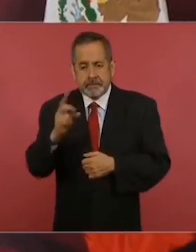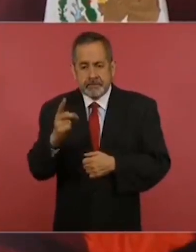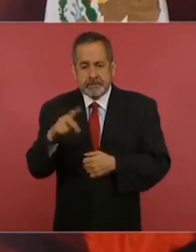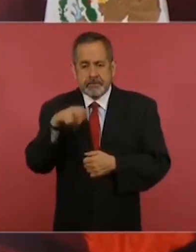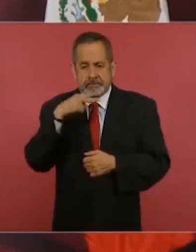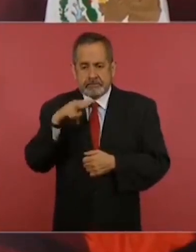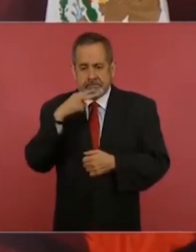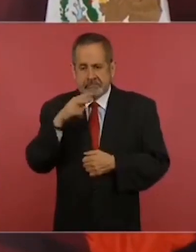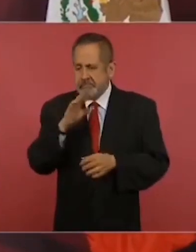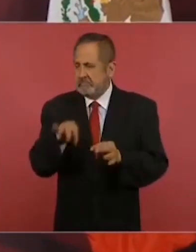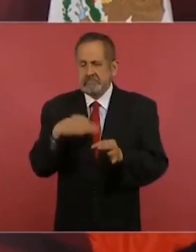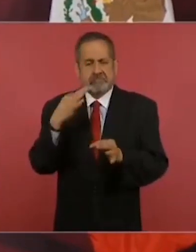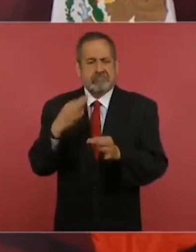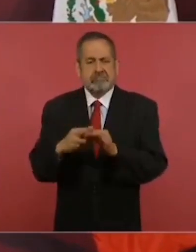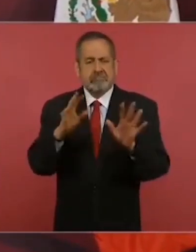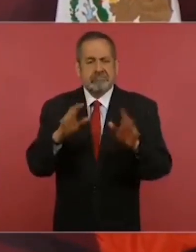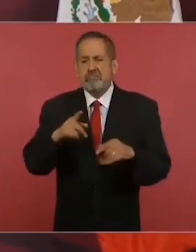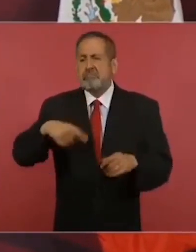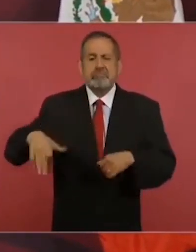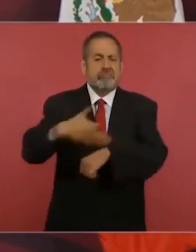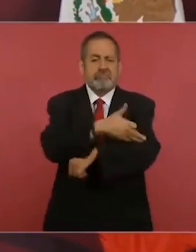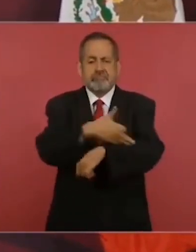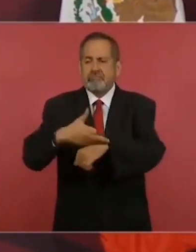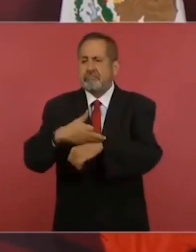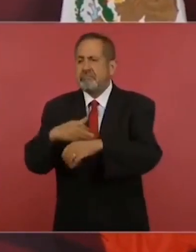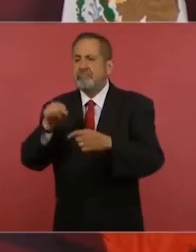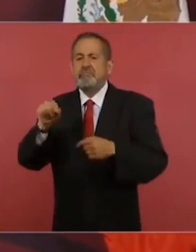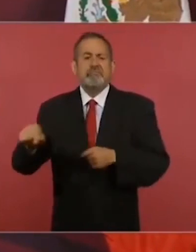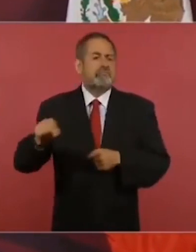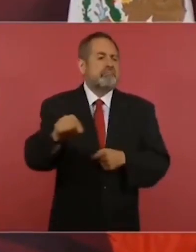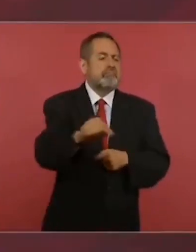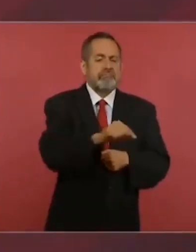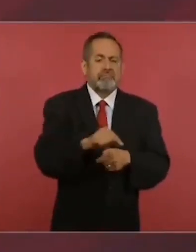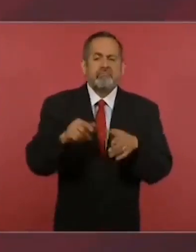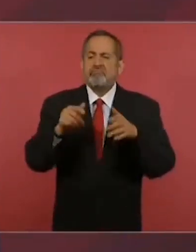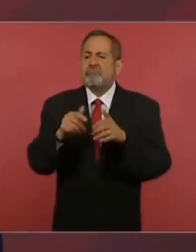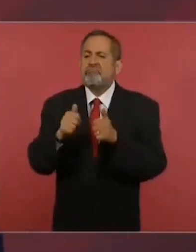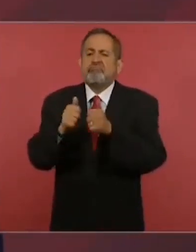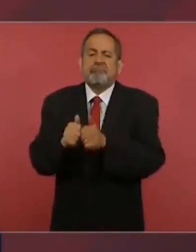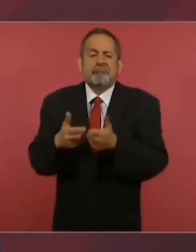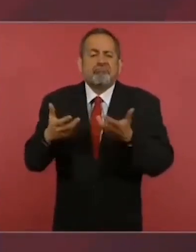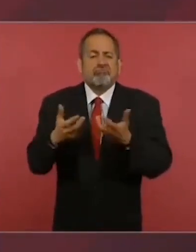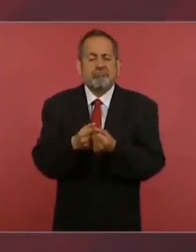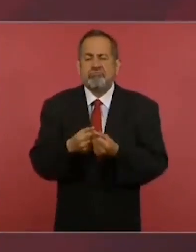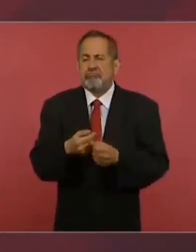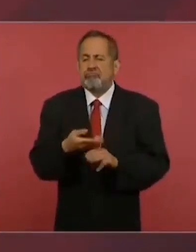aprovecharse de la desgracia, de esta tragedia,